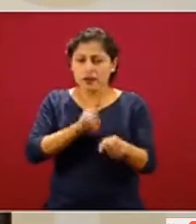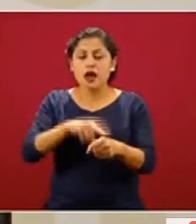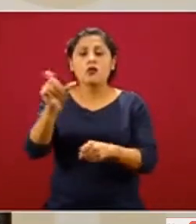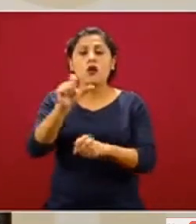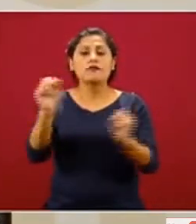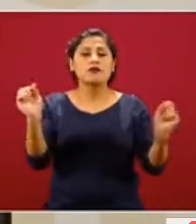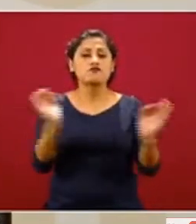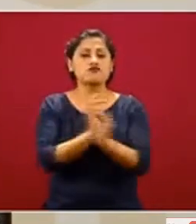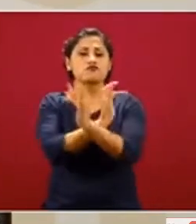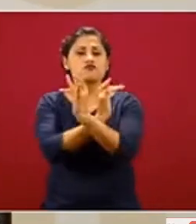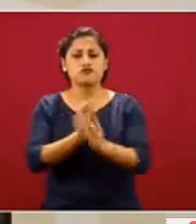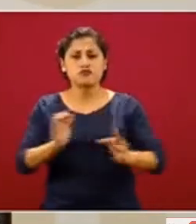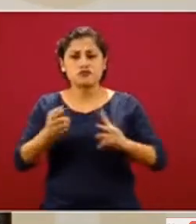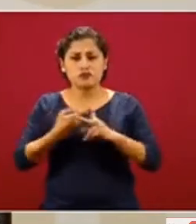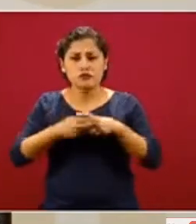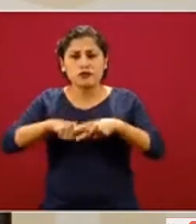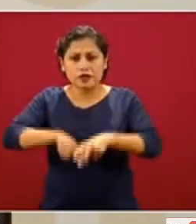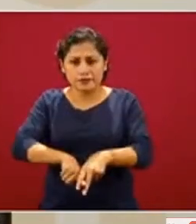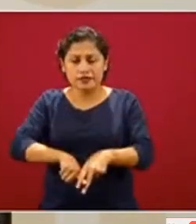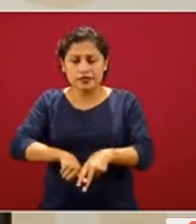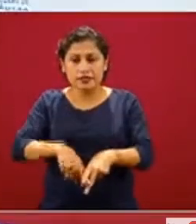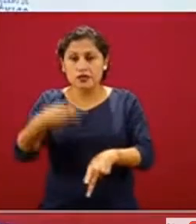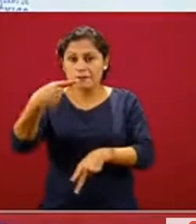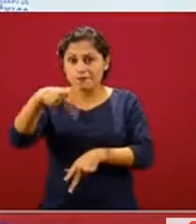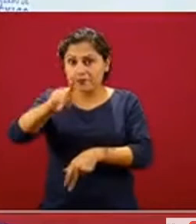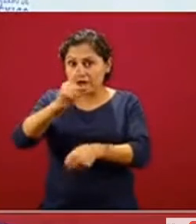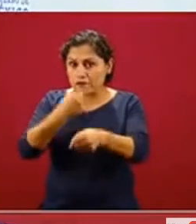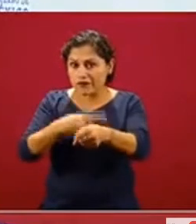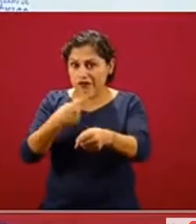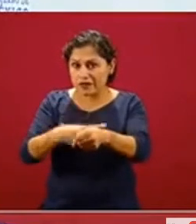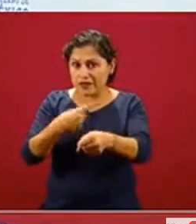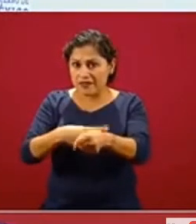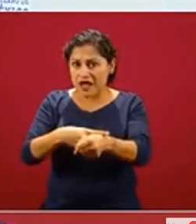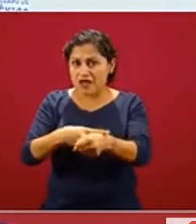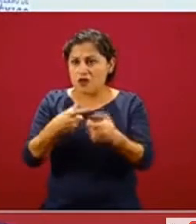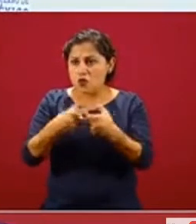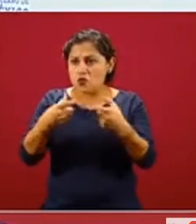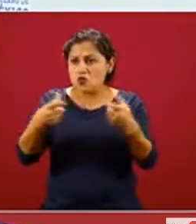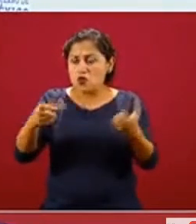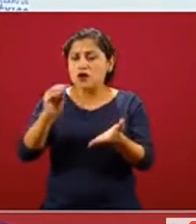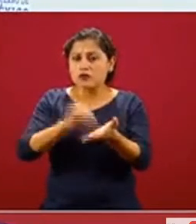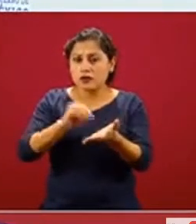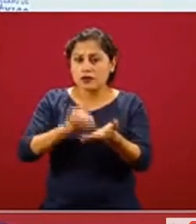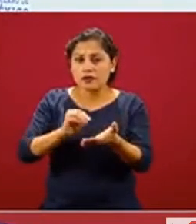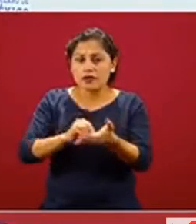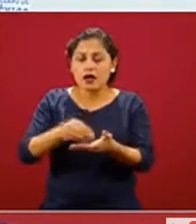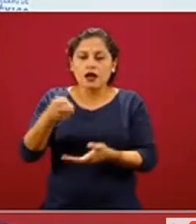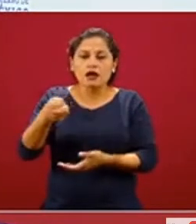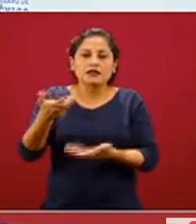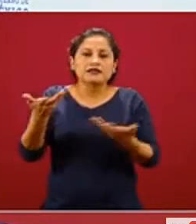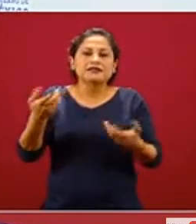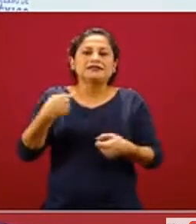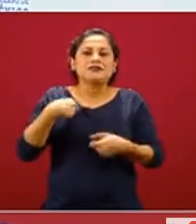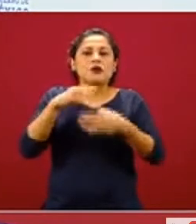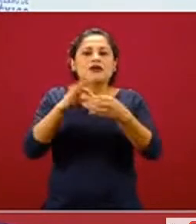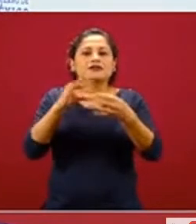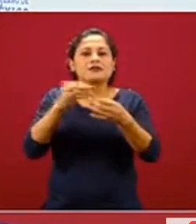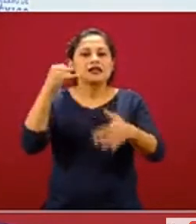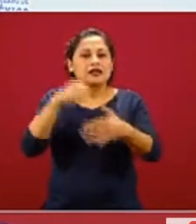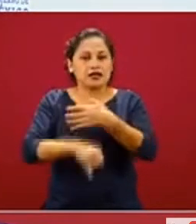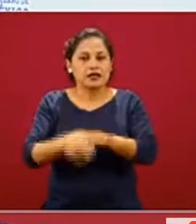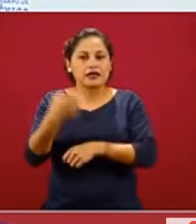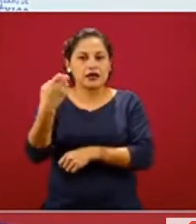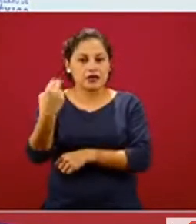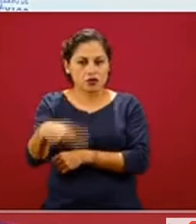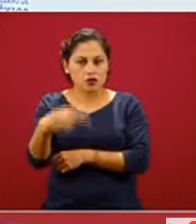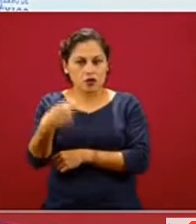hay una fuerte carga de casos, esto da un fenómeno que, si quieren, un día lo comentamos con mayor detalle, que se llama el